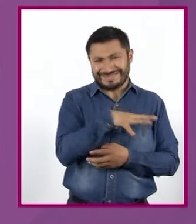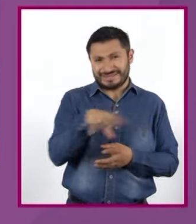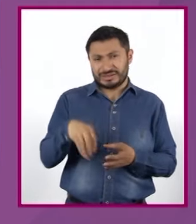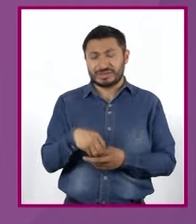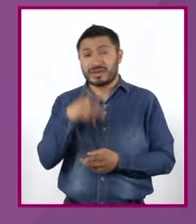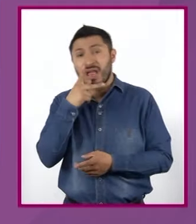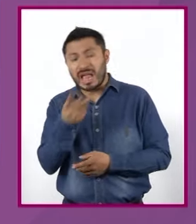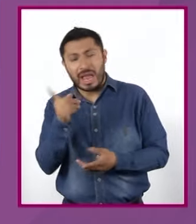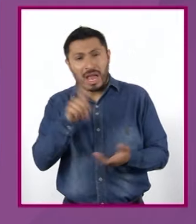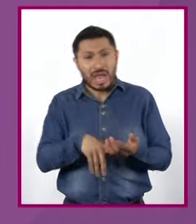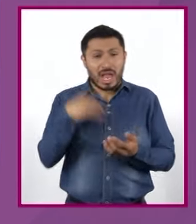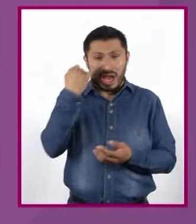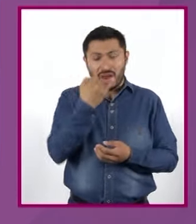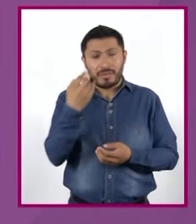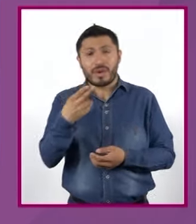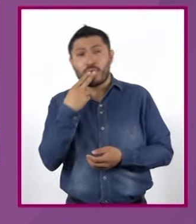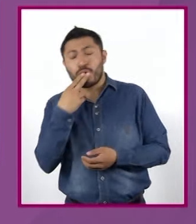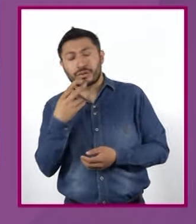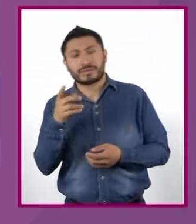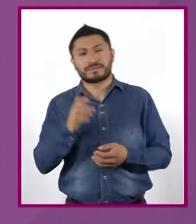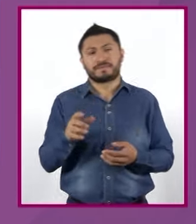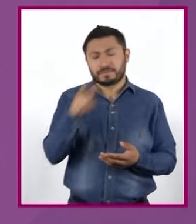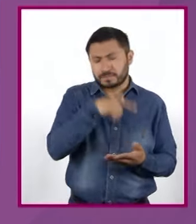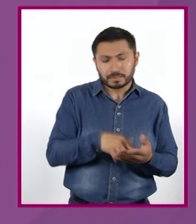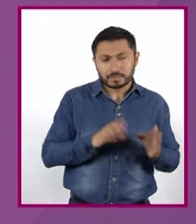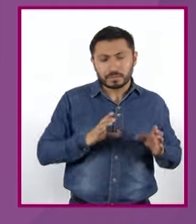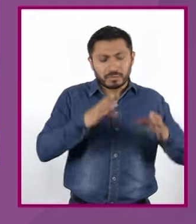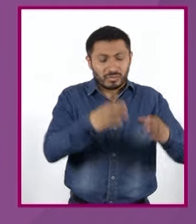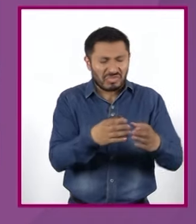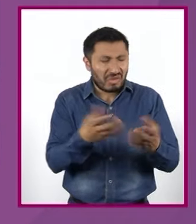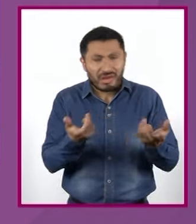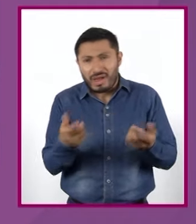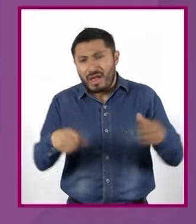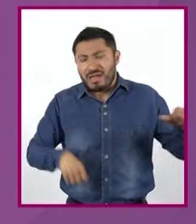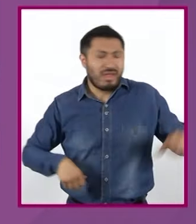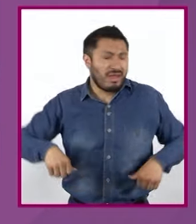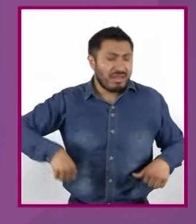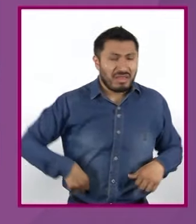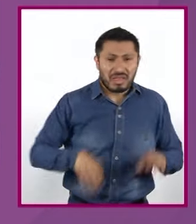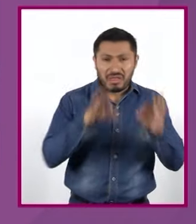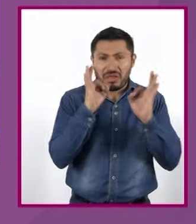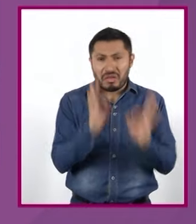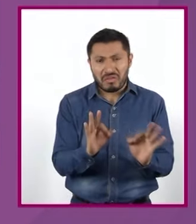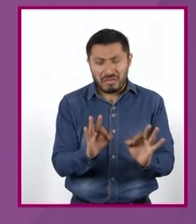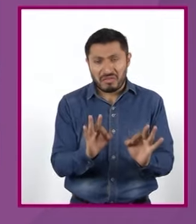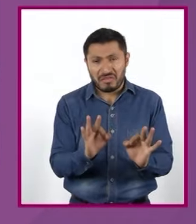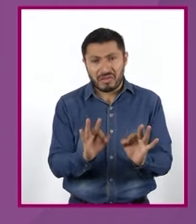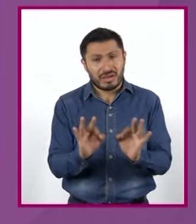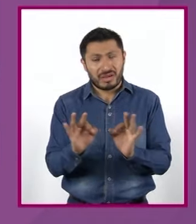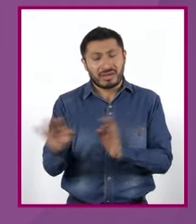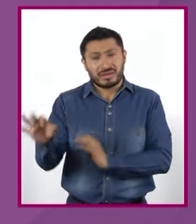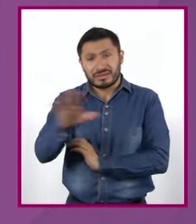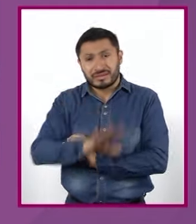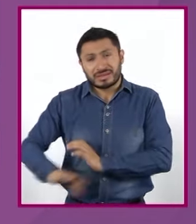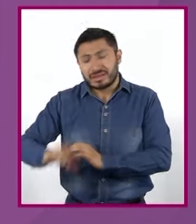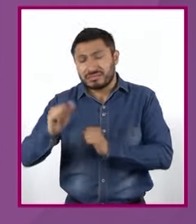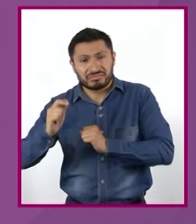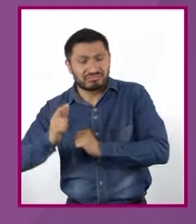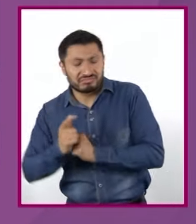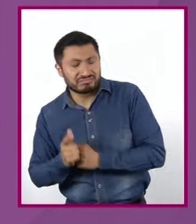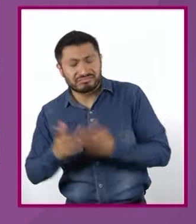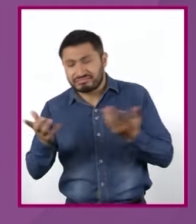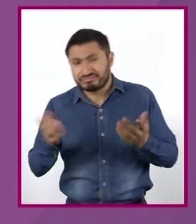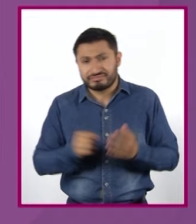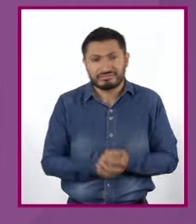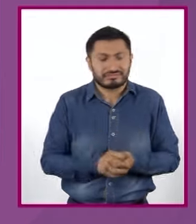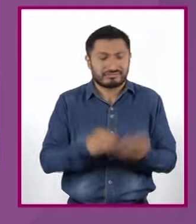idioma pertenecientes al uso de una región, a una actividad determinada, a un campo semántico dado, etc.